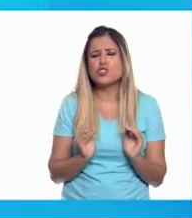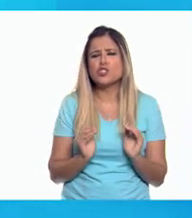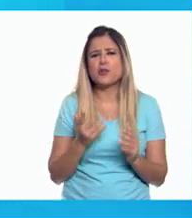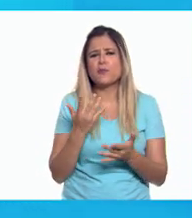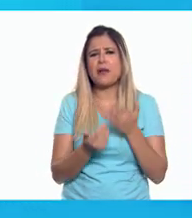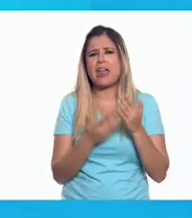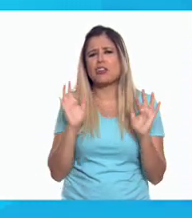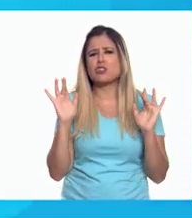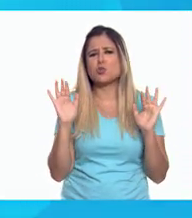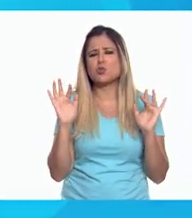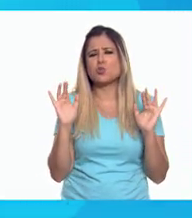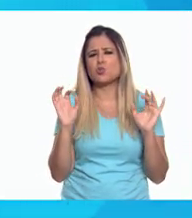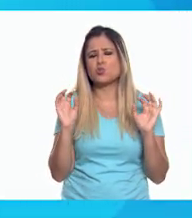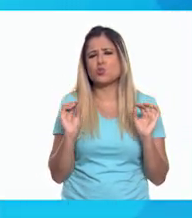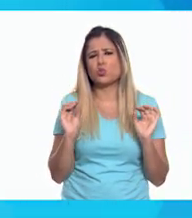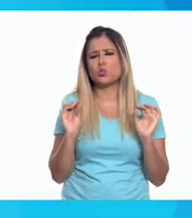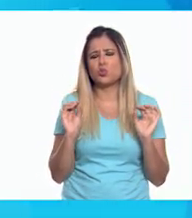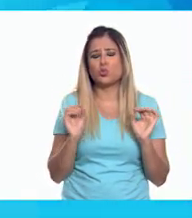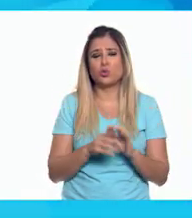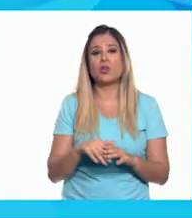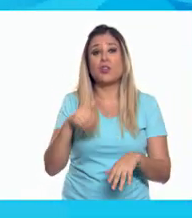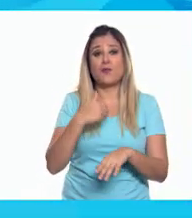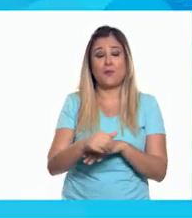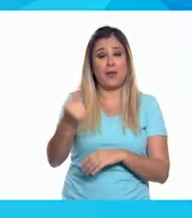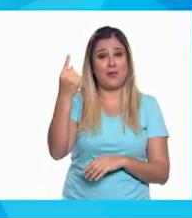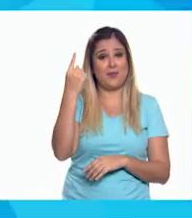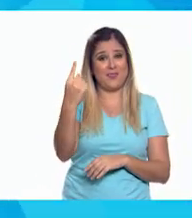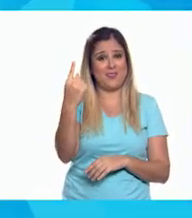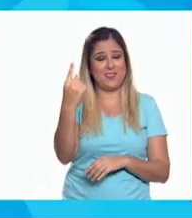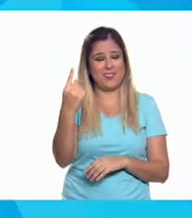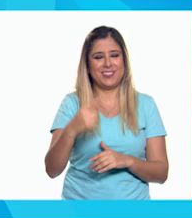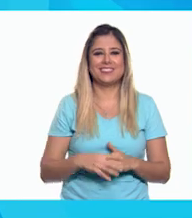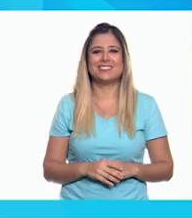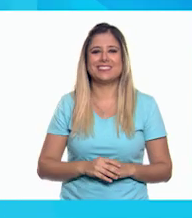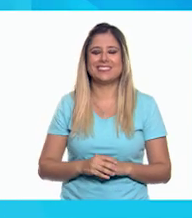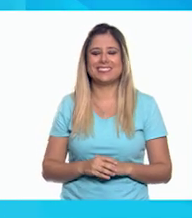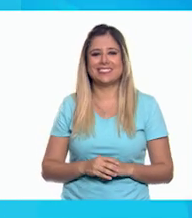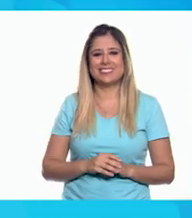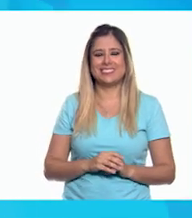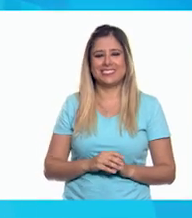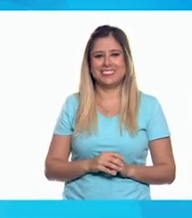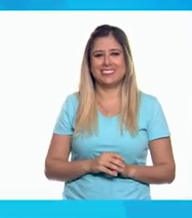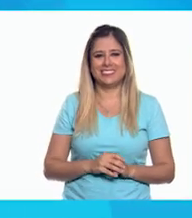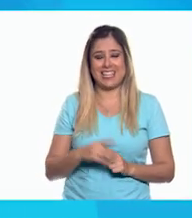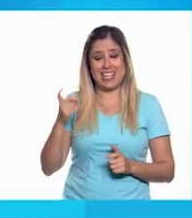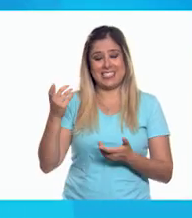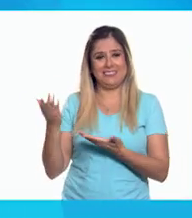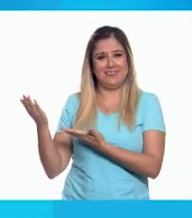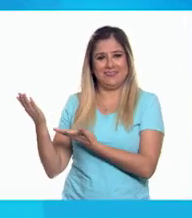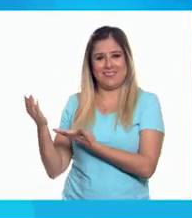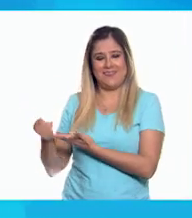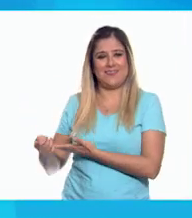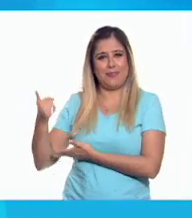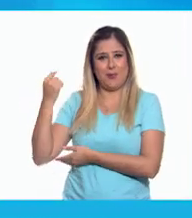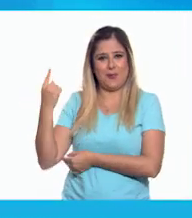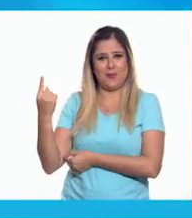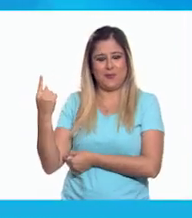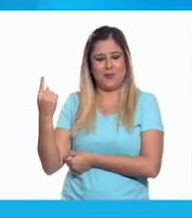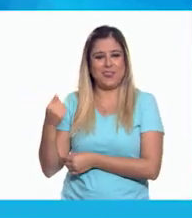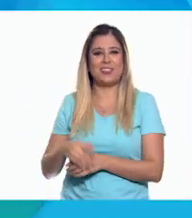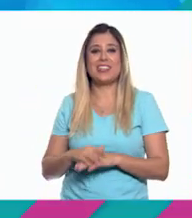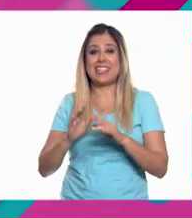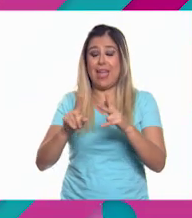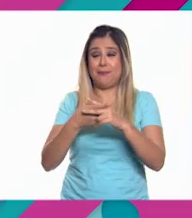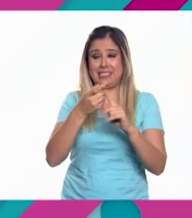chiquitas. Muy bien, ¿le vamos a poner el número? El número 1. 1. Esta es nuestra primera imagen. Muy bien, ya iniciaste tú